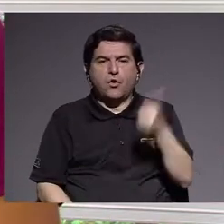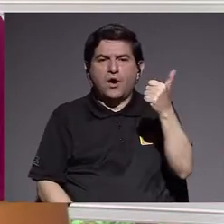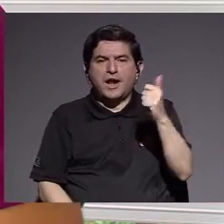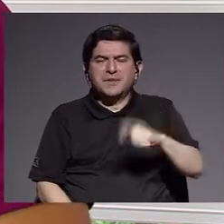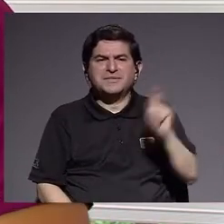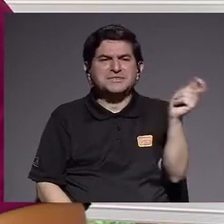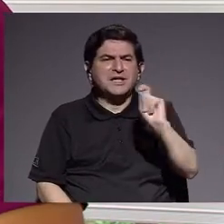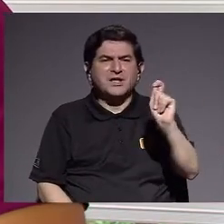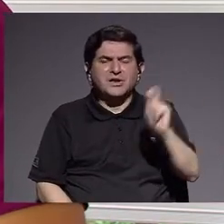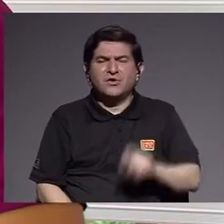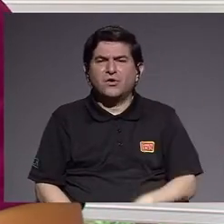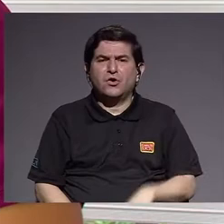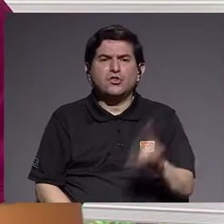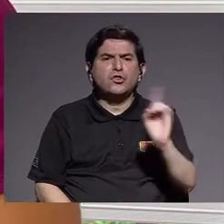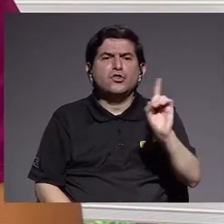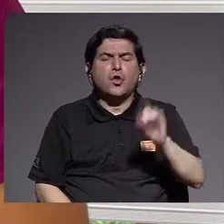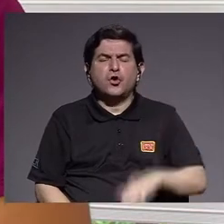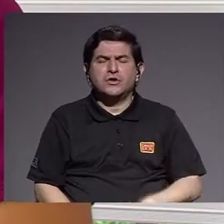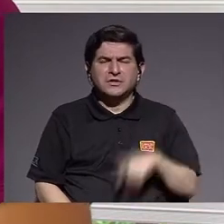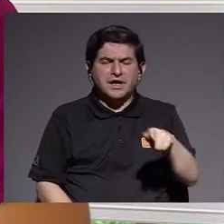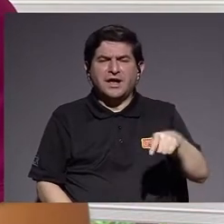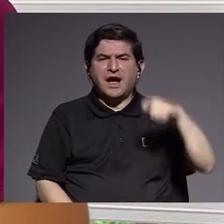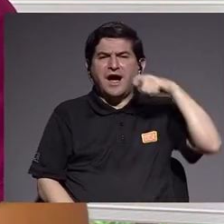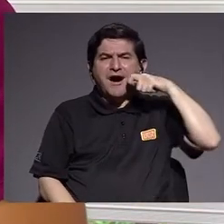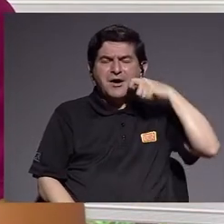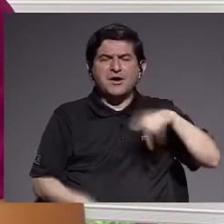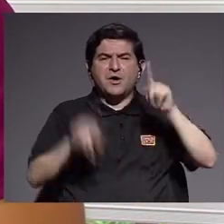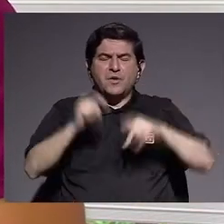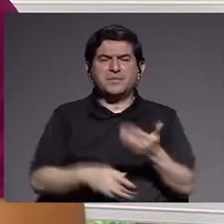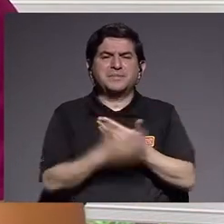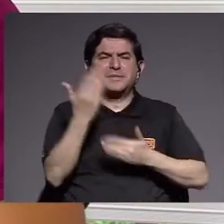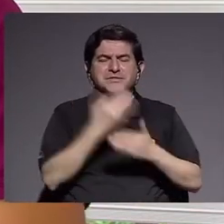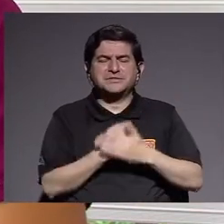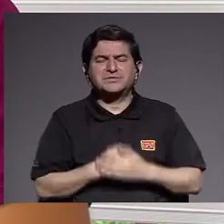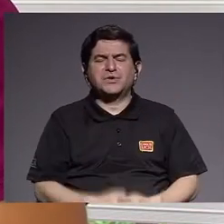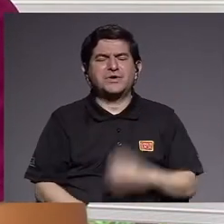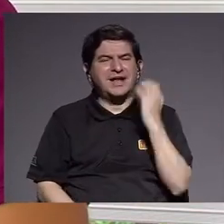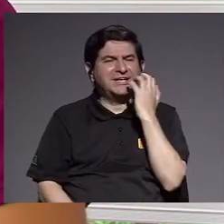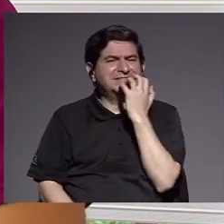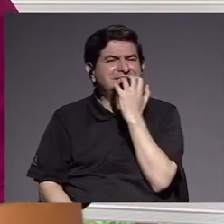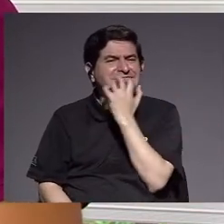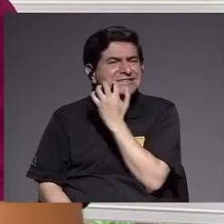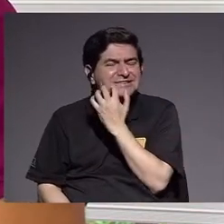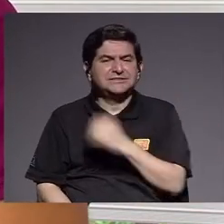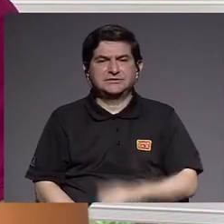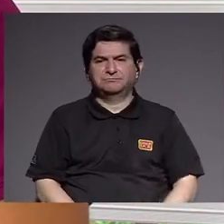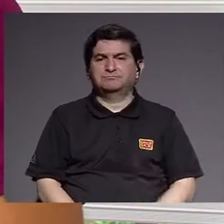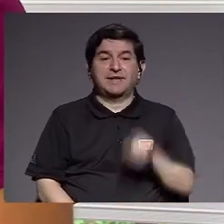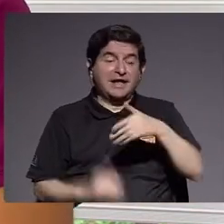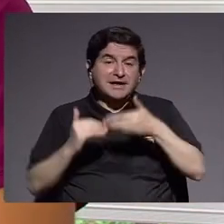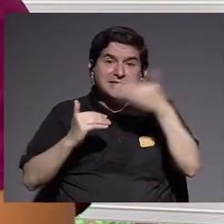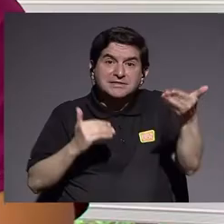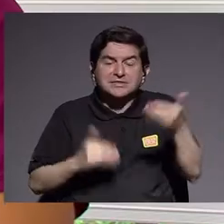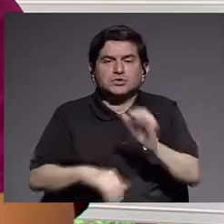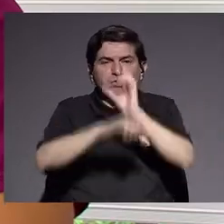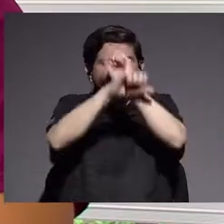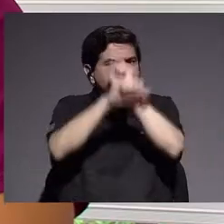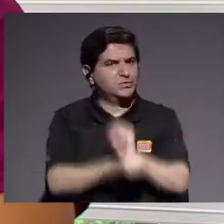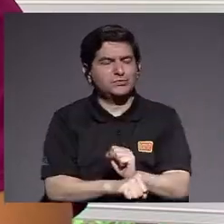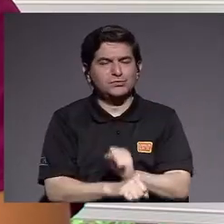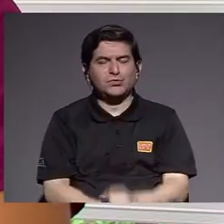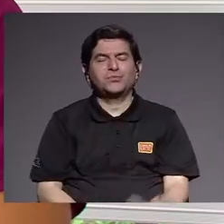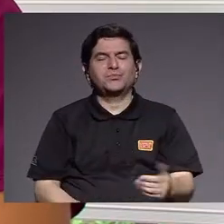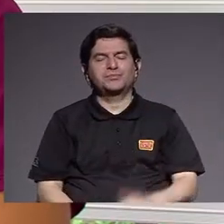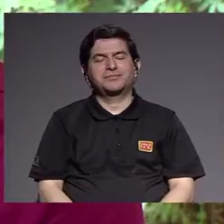las manos que se come la suya está todo ese tipo de hábitos no para permitir el cuerpo la entrada de virus que obviamente nos va a afectar en gran